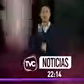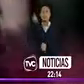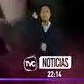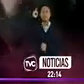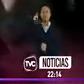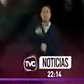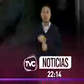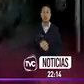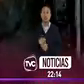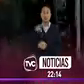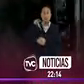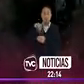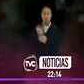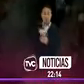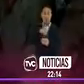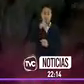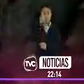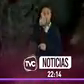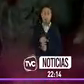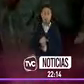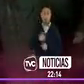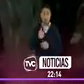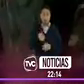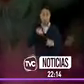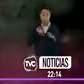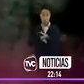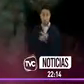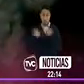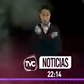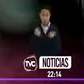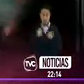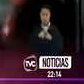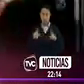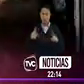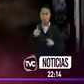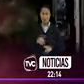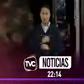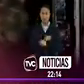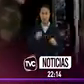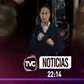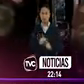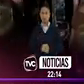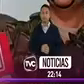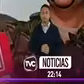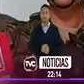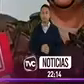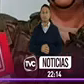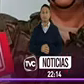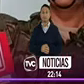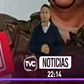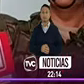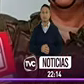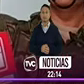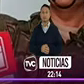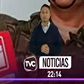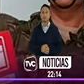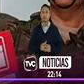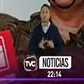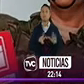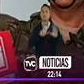son sembradas para impedir el paso de las autoridades de control como ejército y policía, también la población civil. Confeccionar